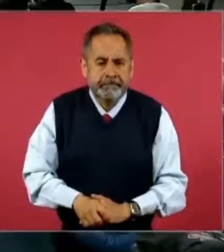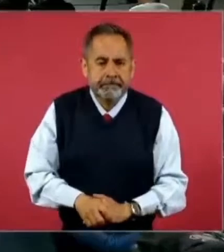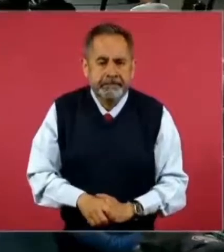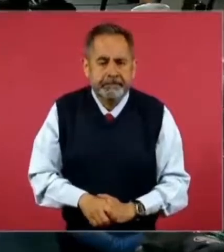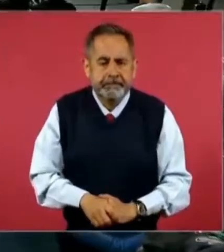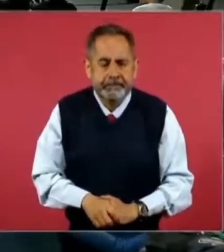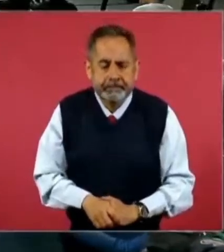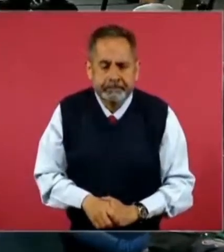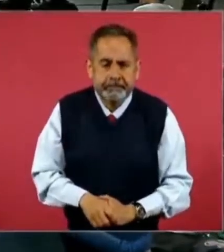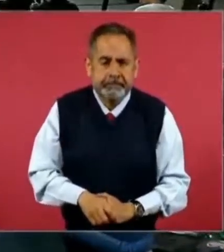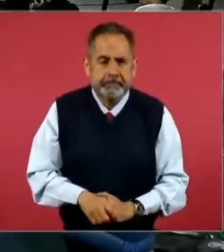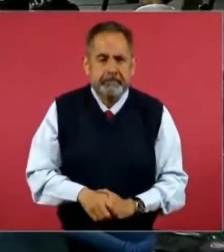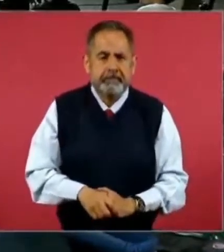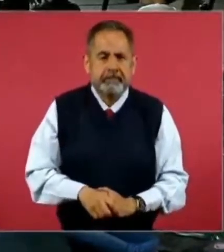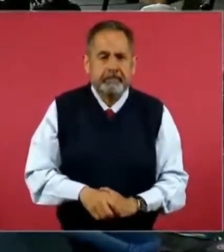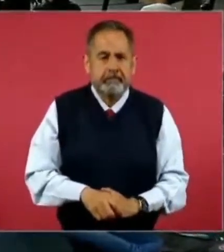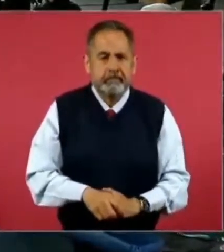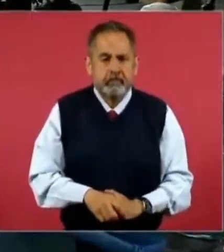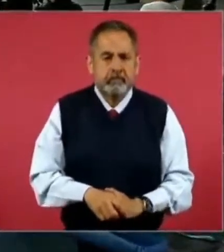Y